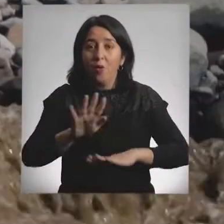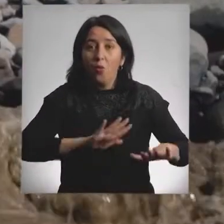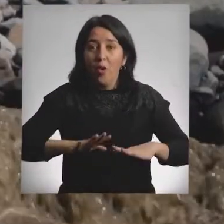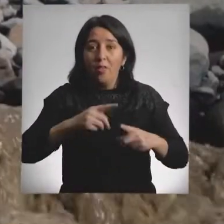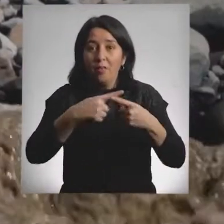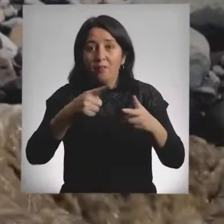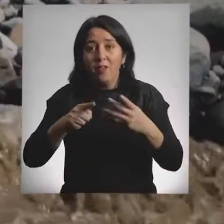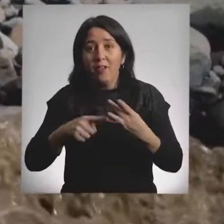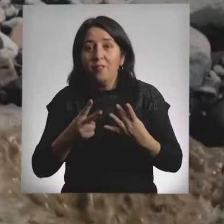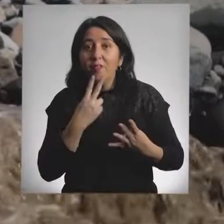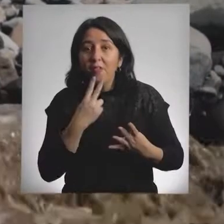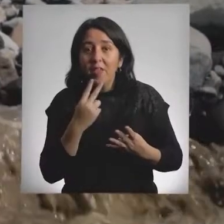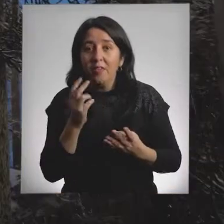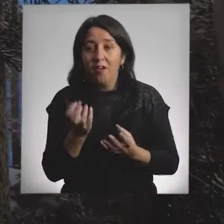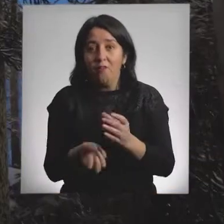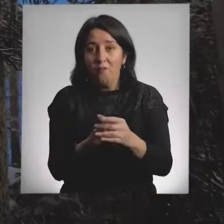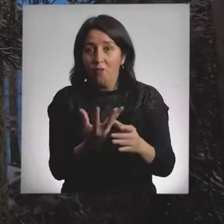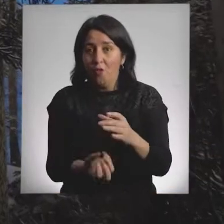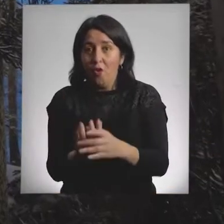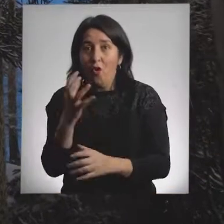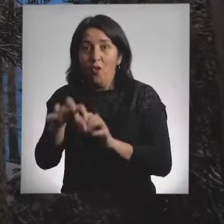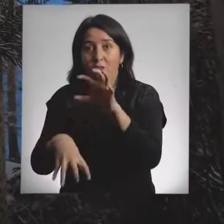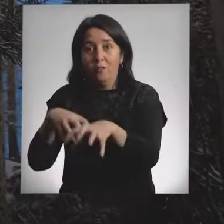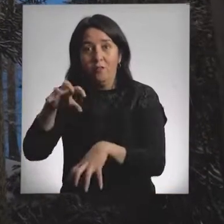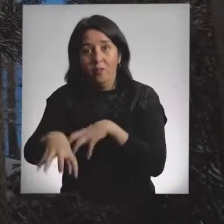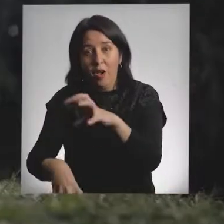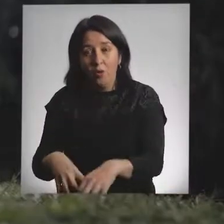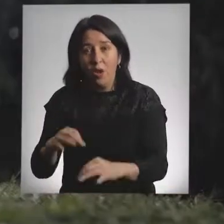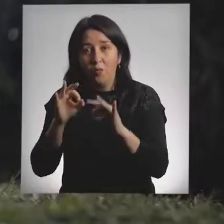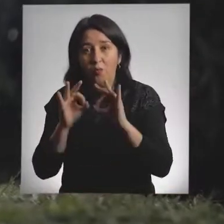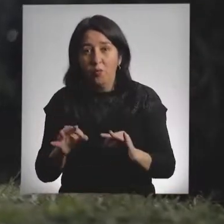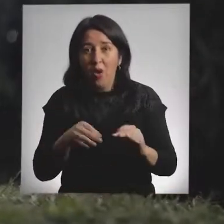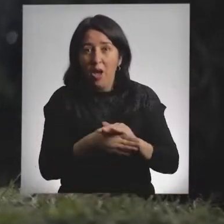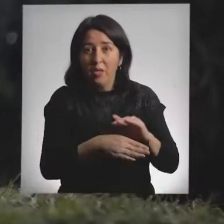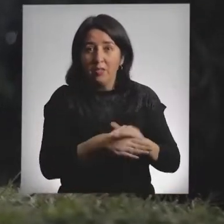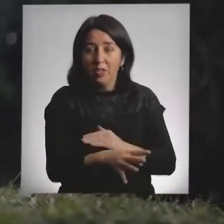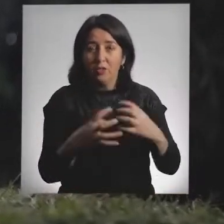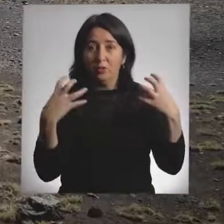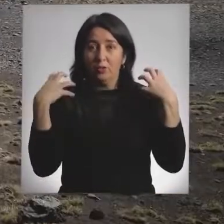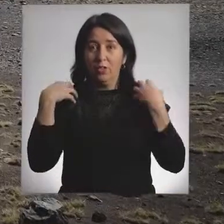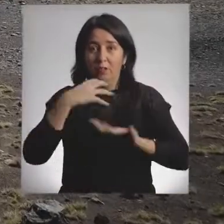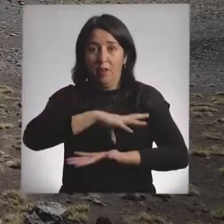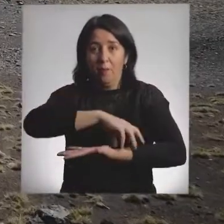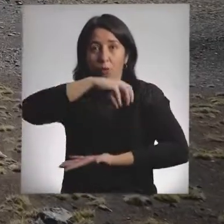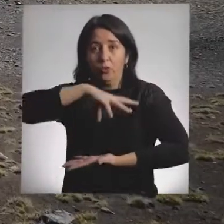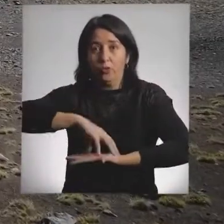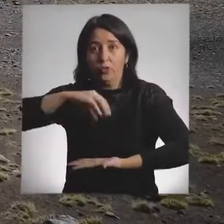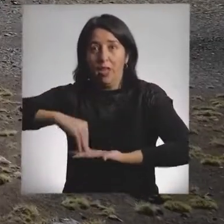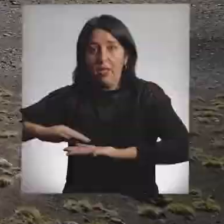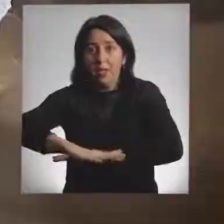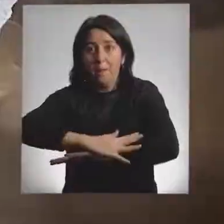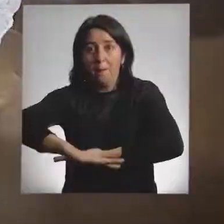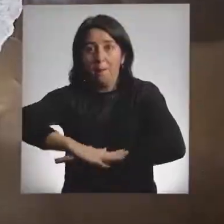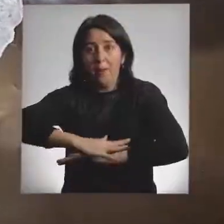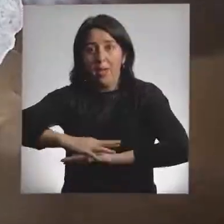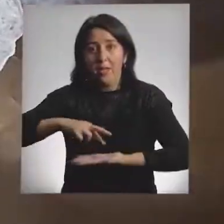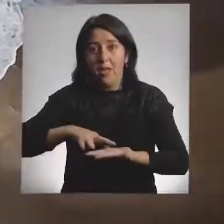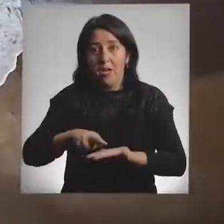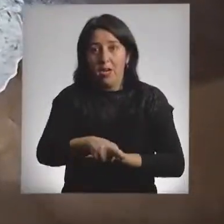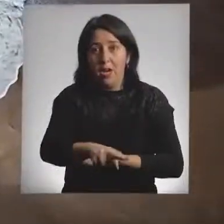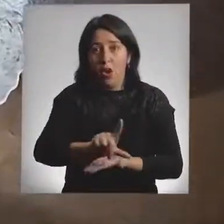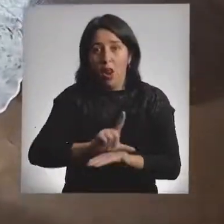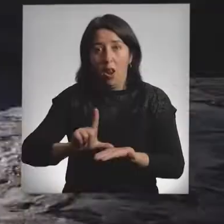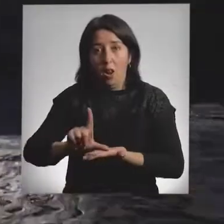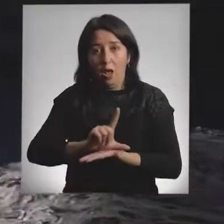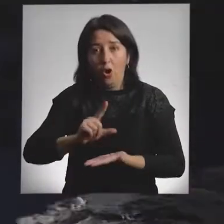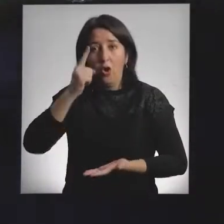que realmente protege su biodiversidad, su flora nativa y su fauna, y que garantiza el acceso responsable a sus montañas, playas, ríos